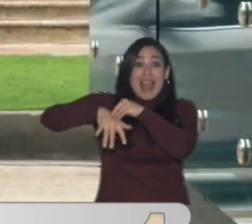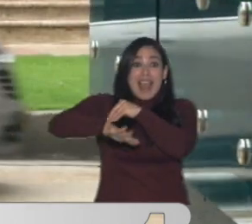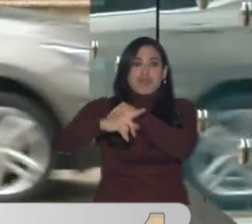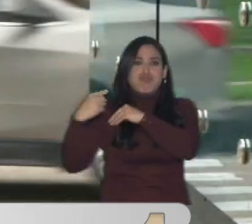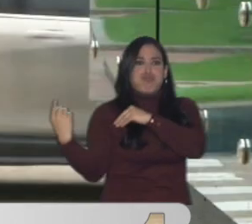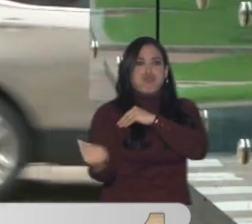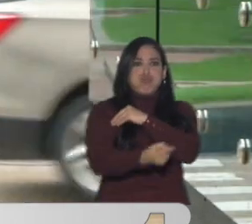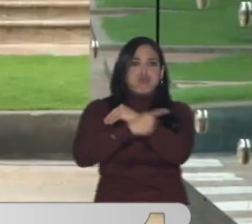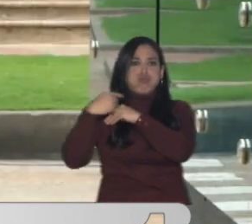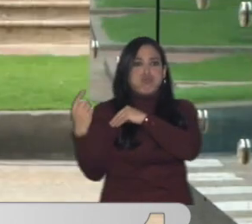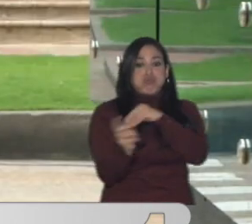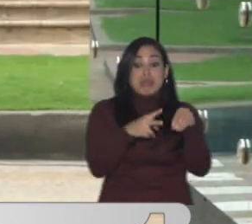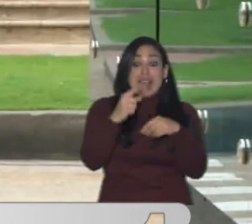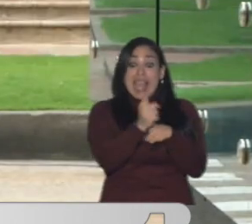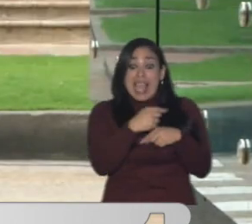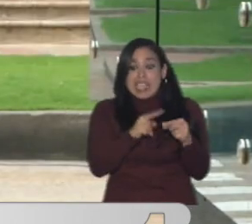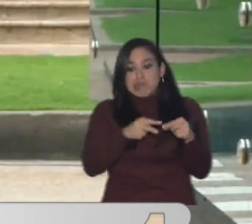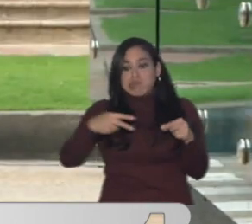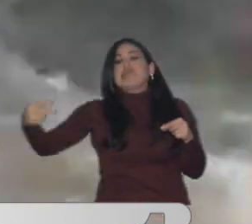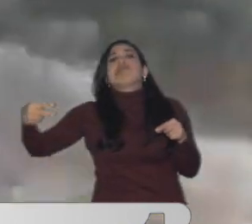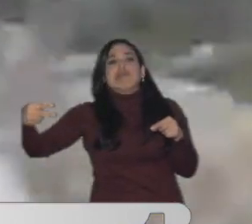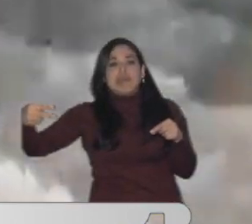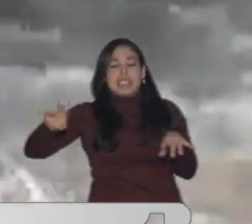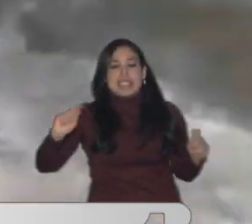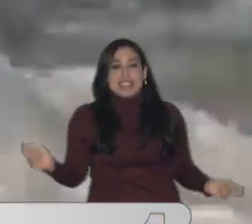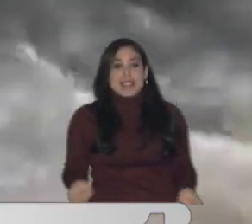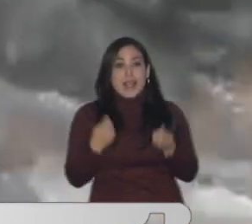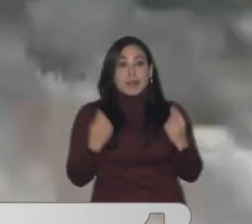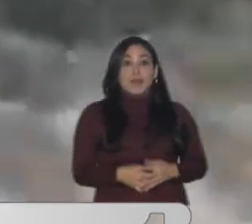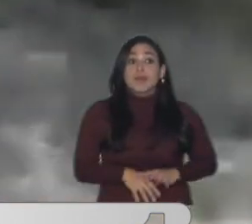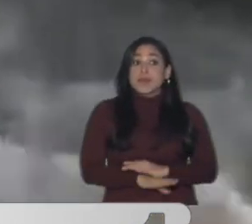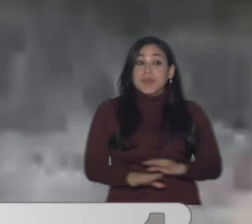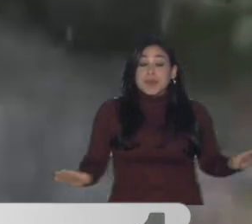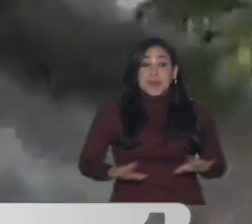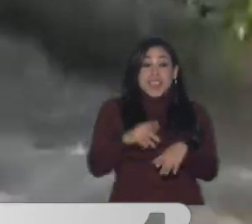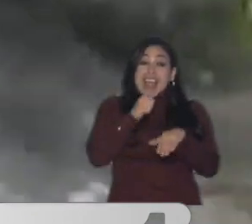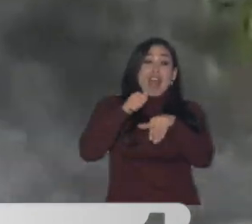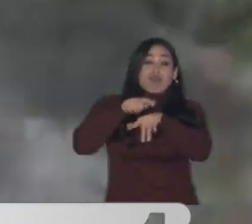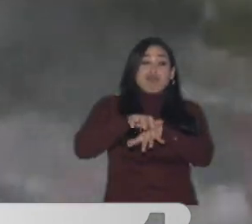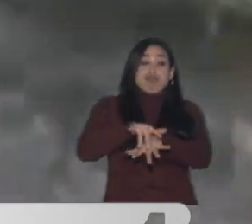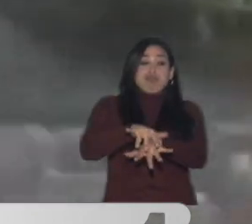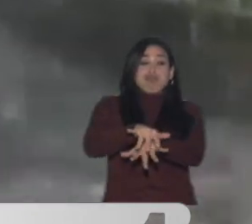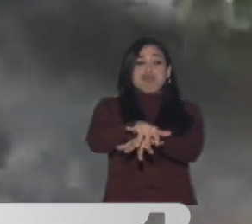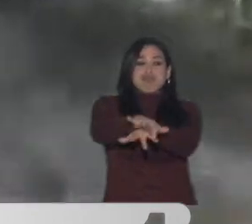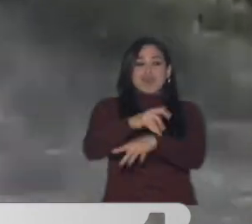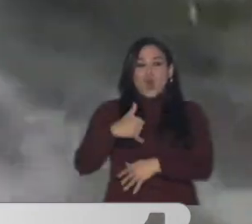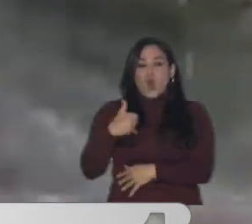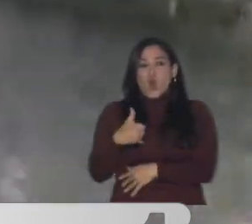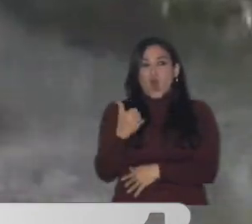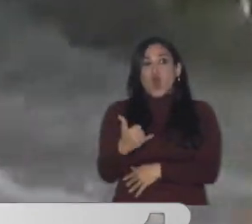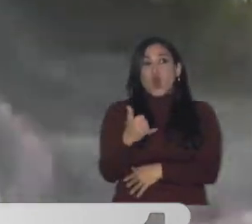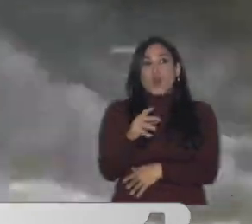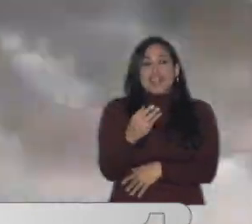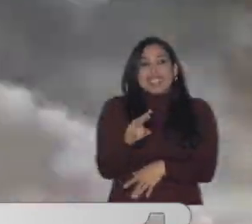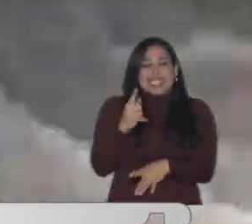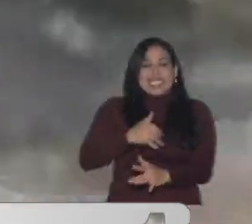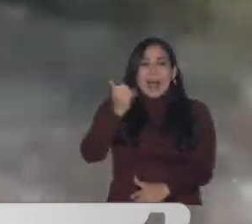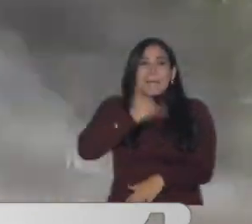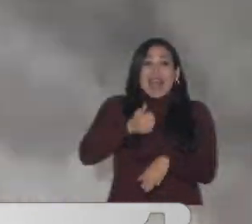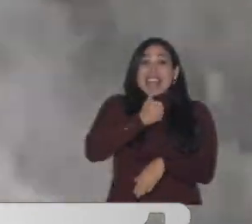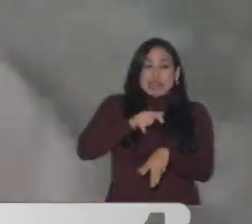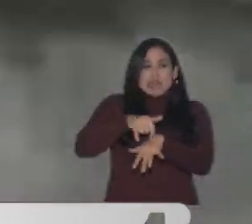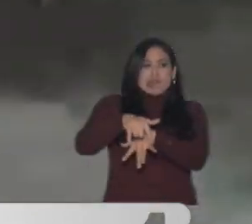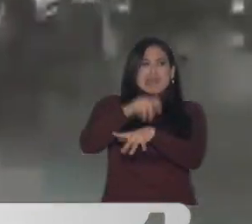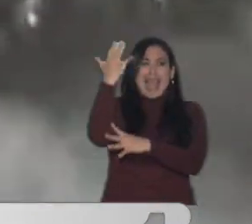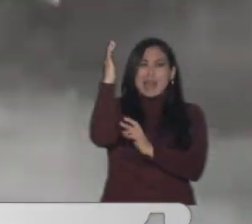lo sacó a un lado del arroyo. Llegando al final del cauce, el adolescente que era arrastrado por el arroyo